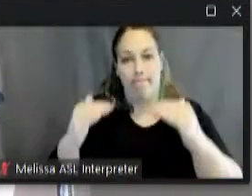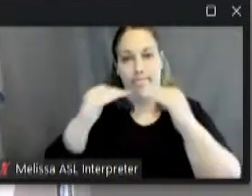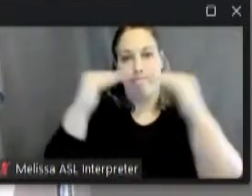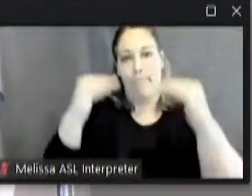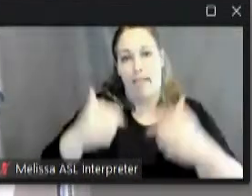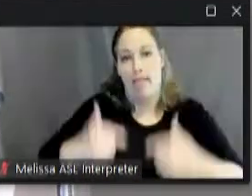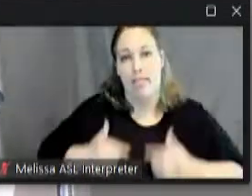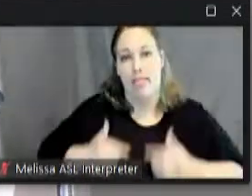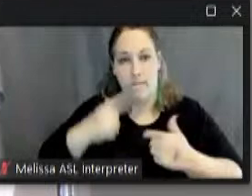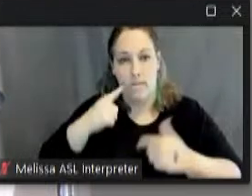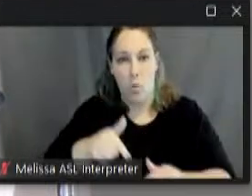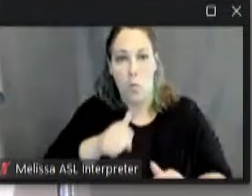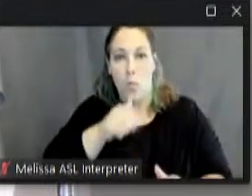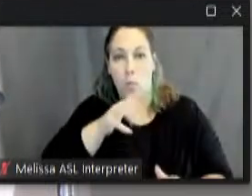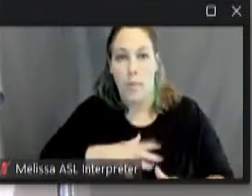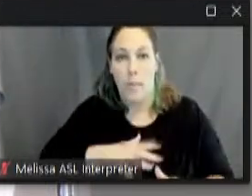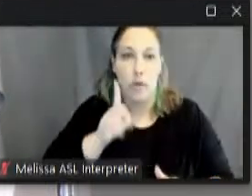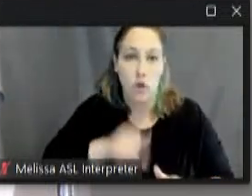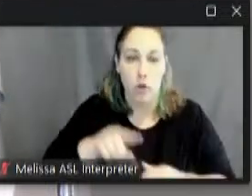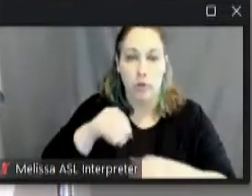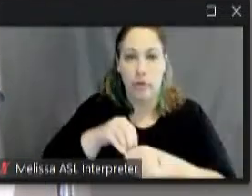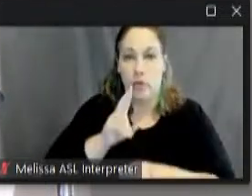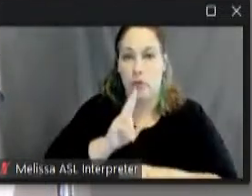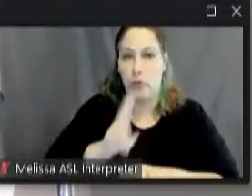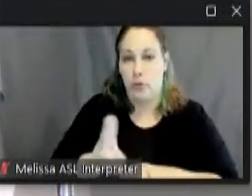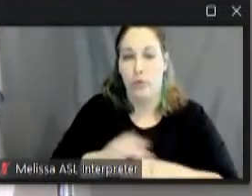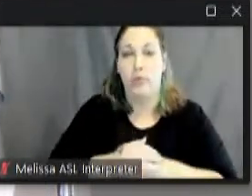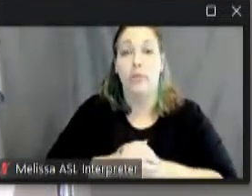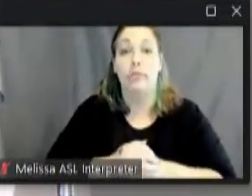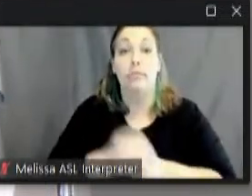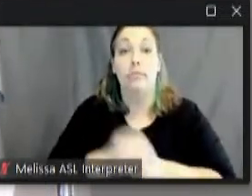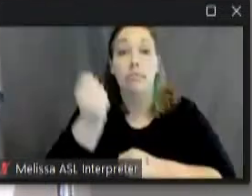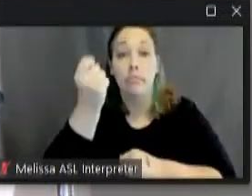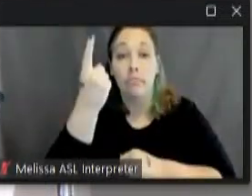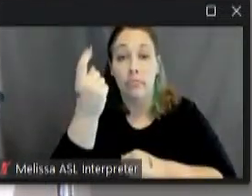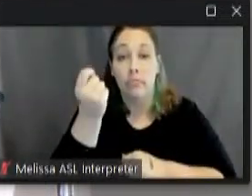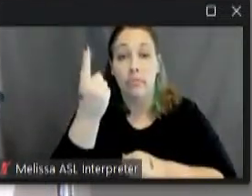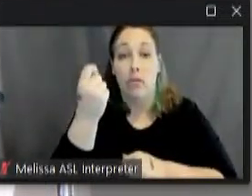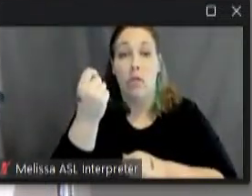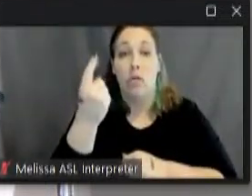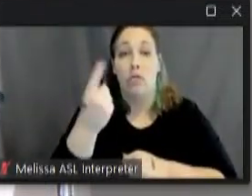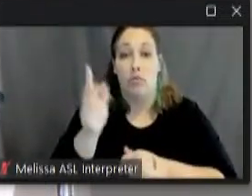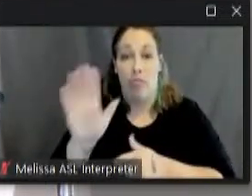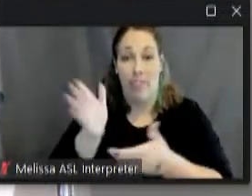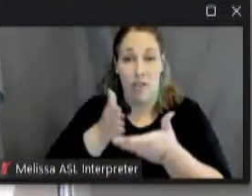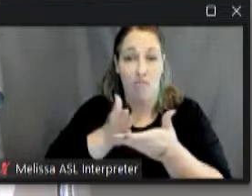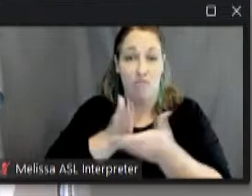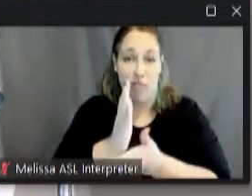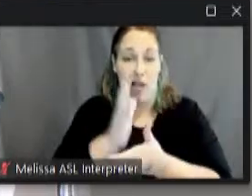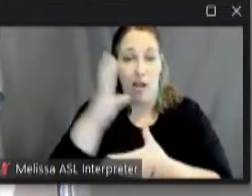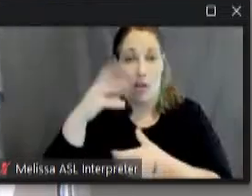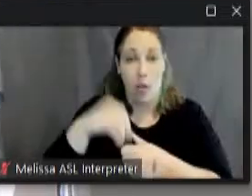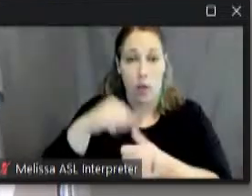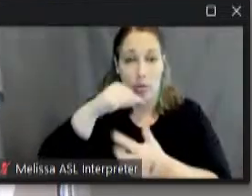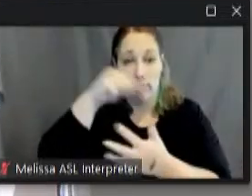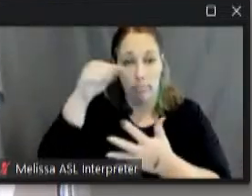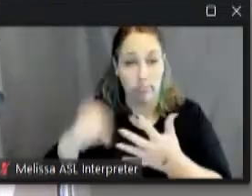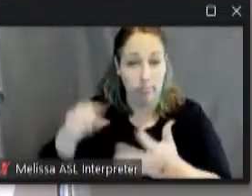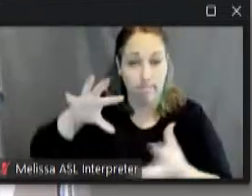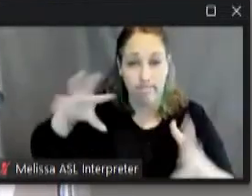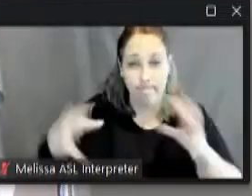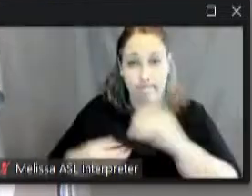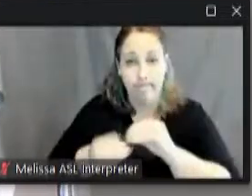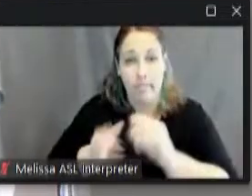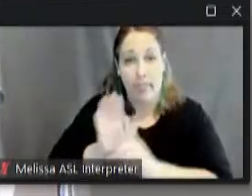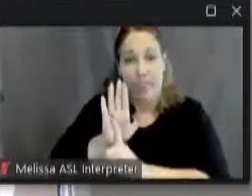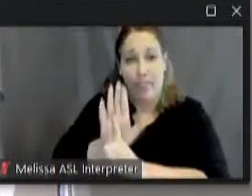reproductivo es un pilar esencial de sus derechos humanos y la educación sexual integral es un medio